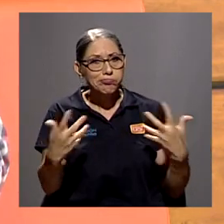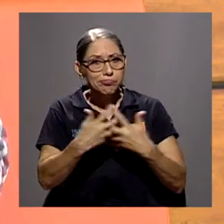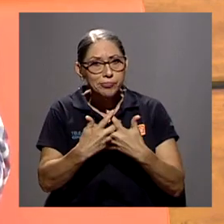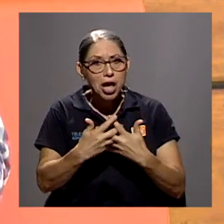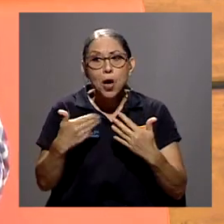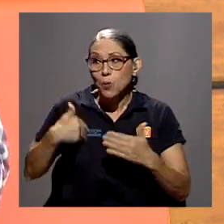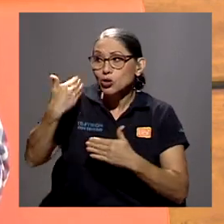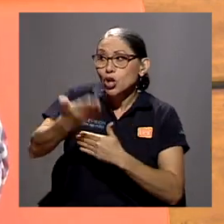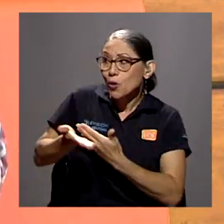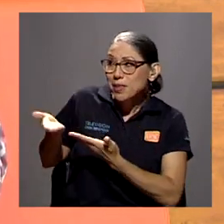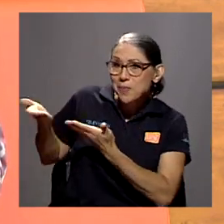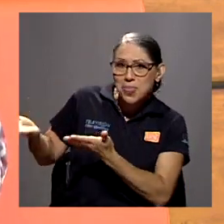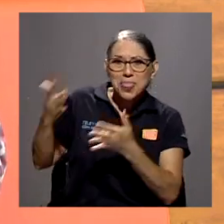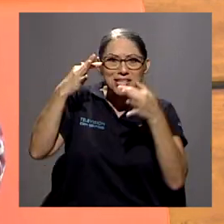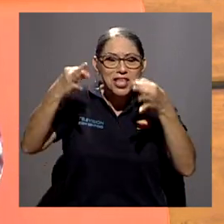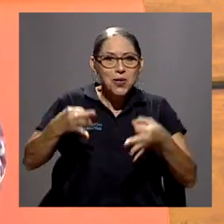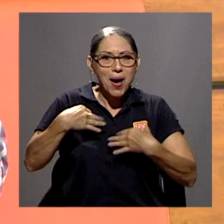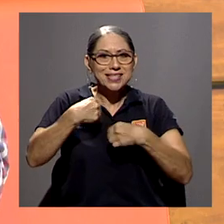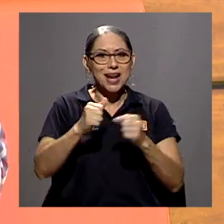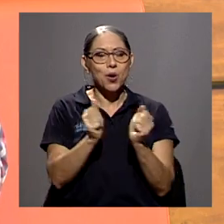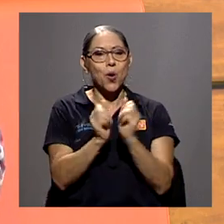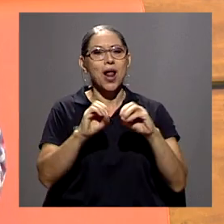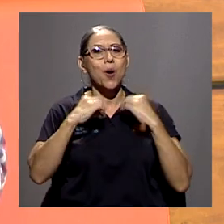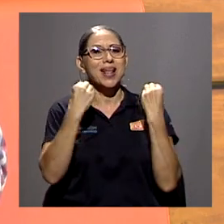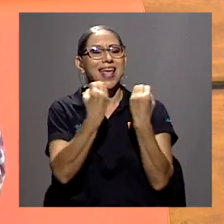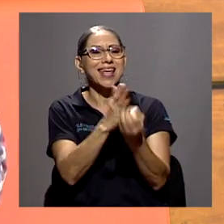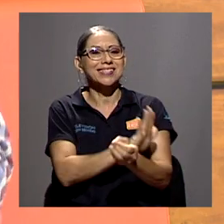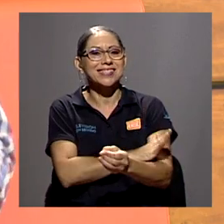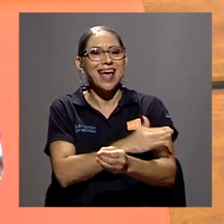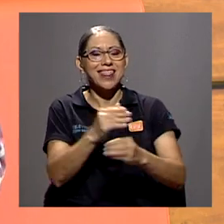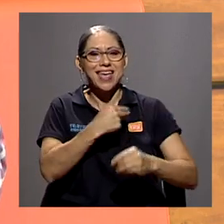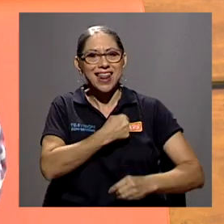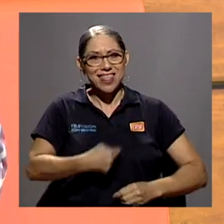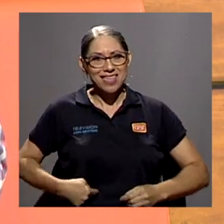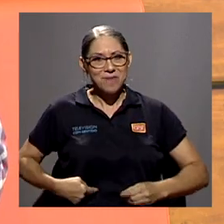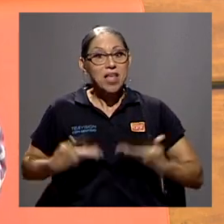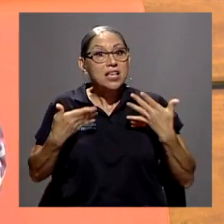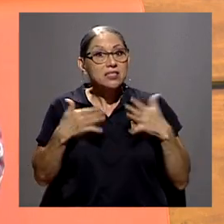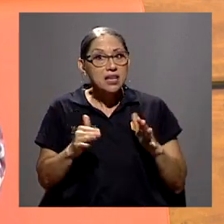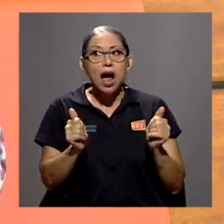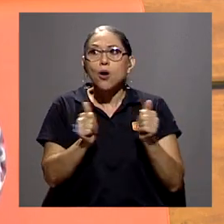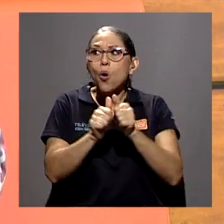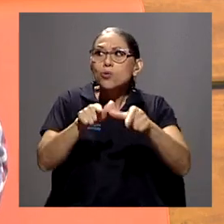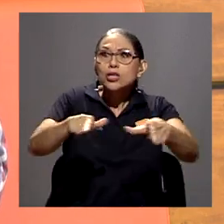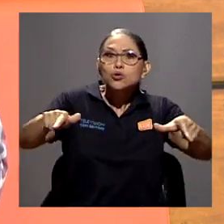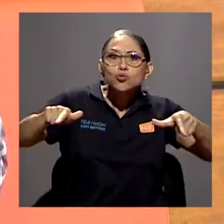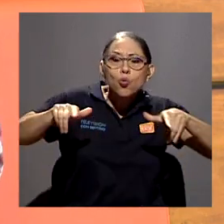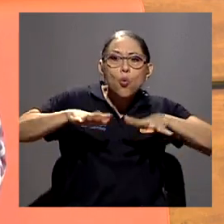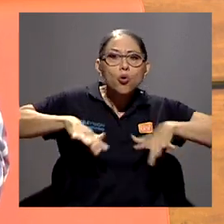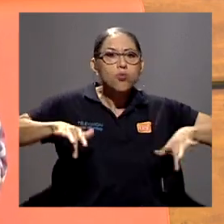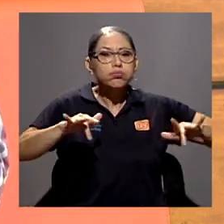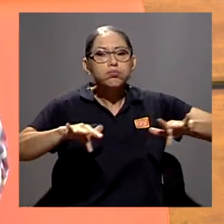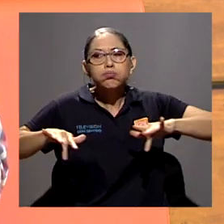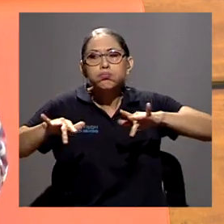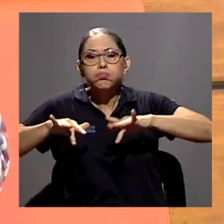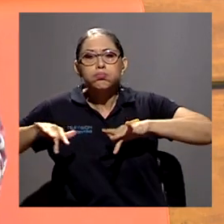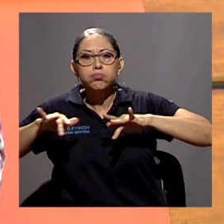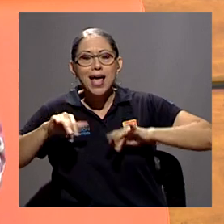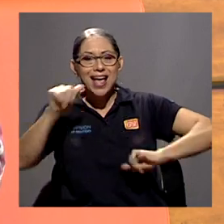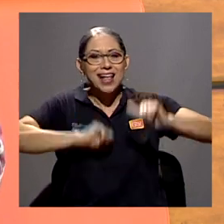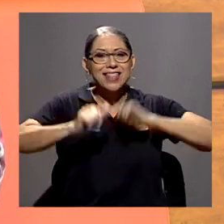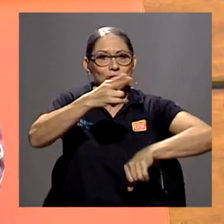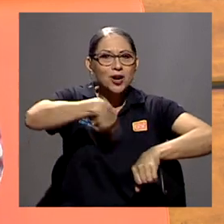el maestro he decidido hacerla con orquesta heredia ya grabada con un estudio verdad no es teatro nacional en el